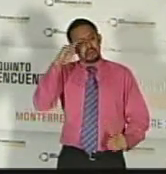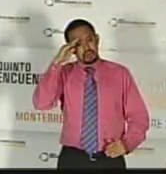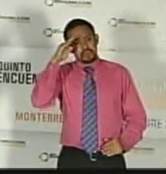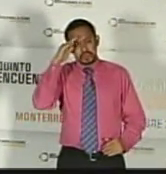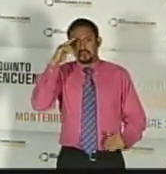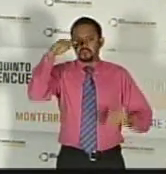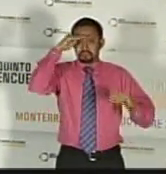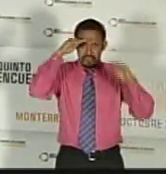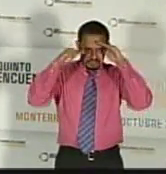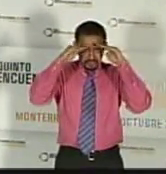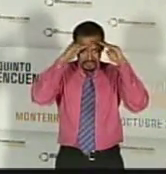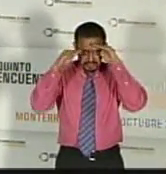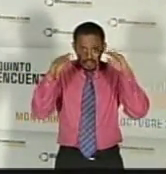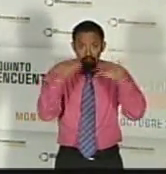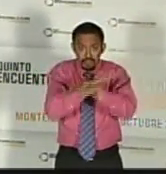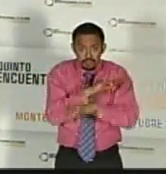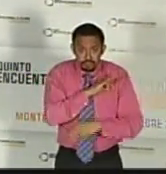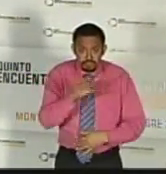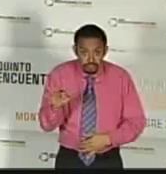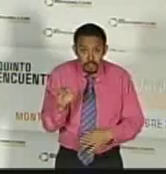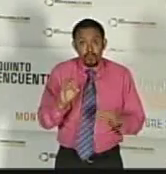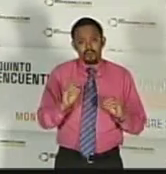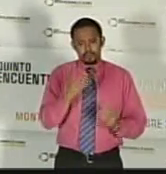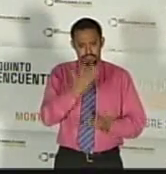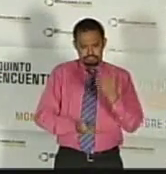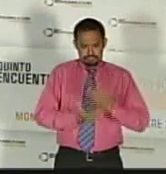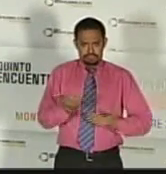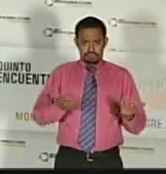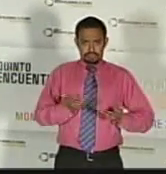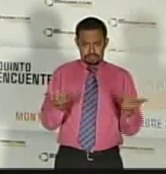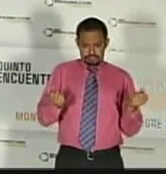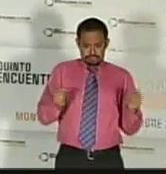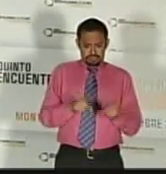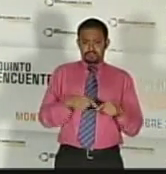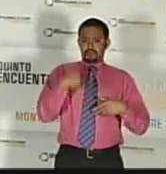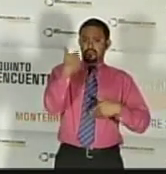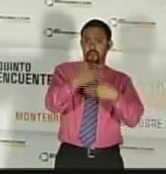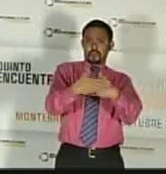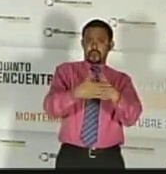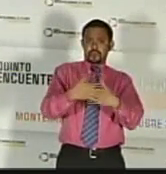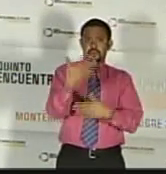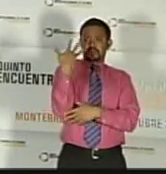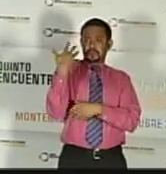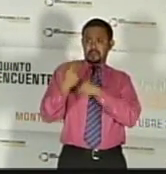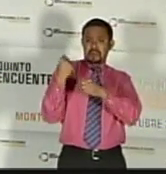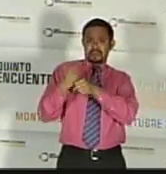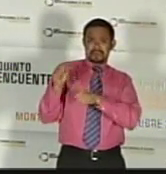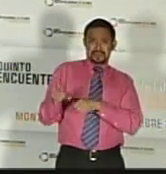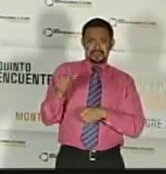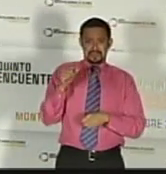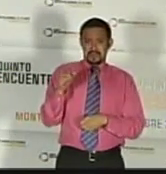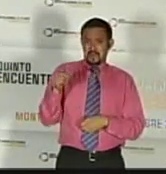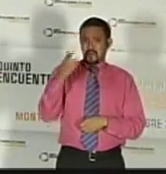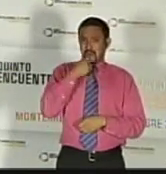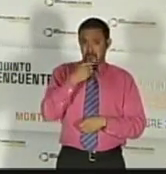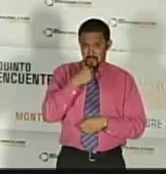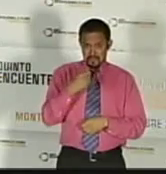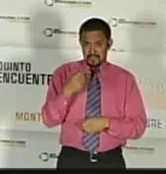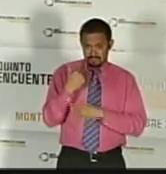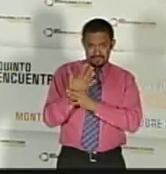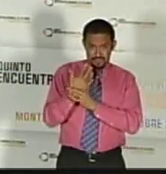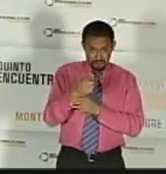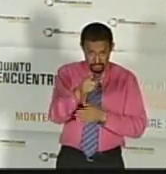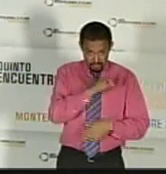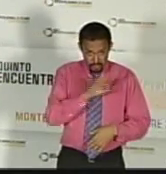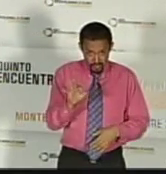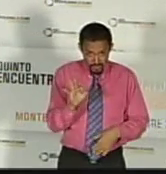nuestra mente y podríamos cambiar nuestras acciones en los mismísimos 5 años de lo que él estaba hablando. ¿Creen que sea posible?